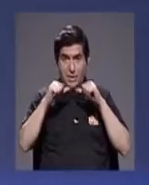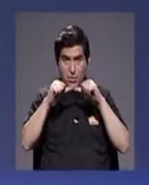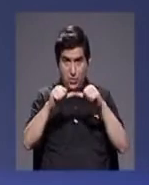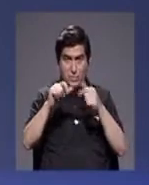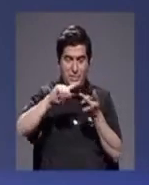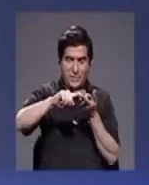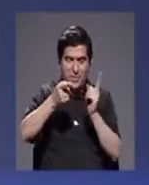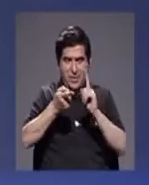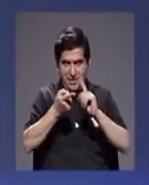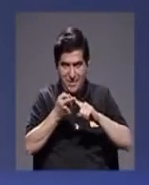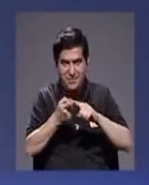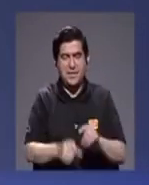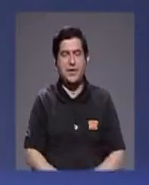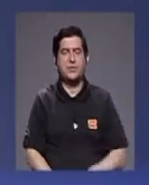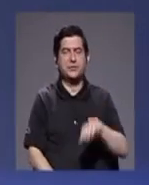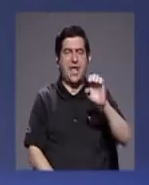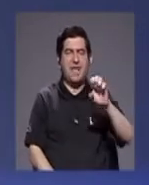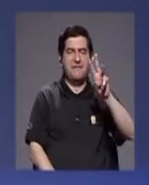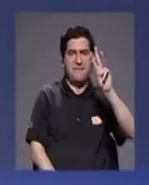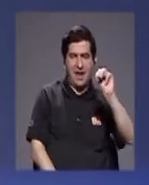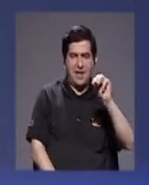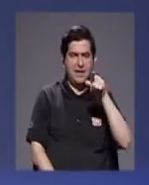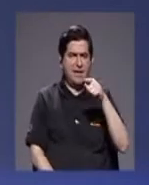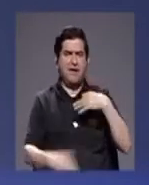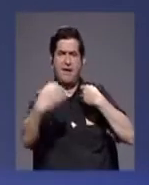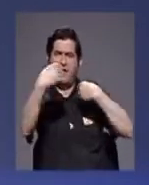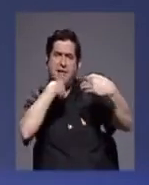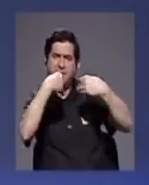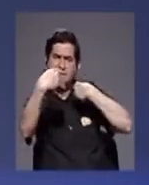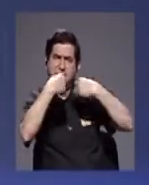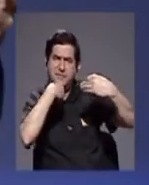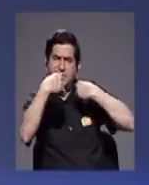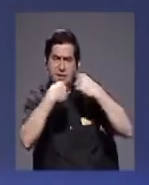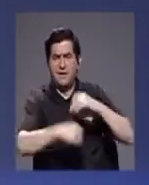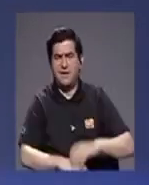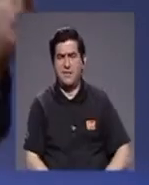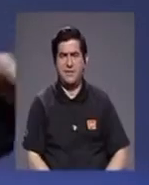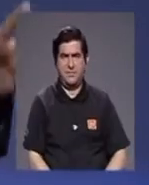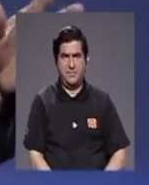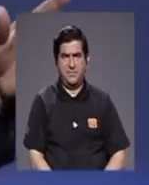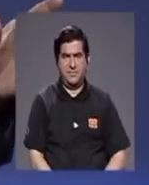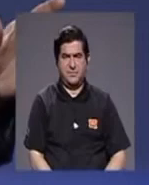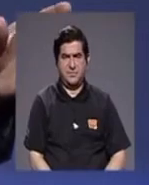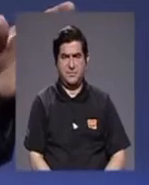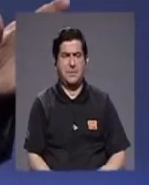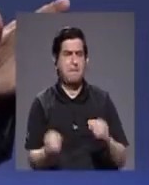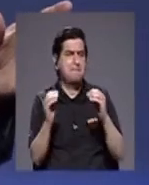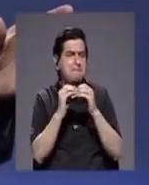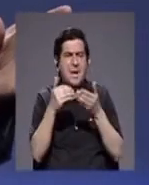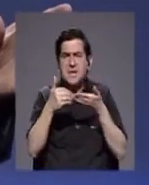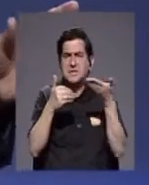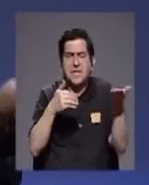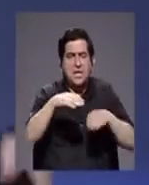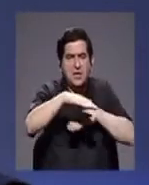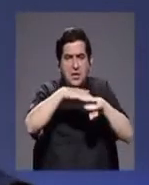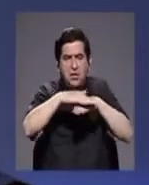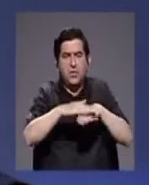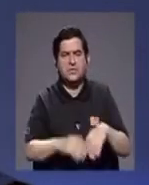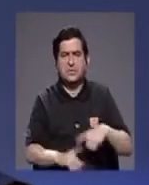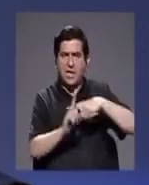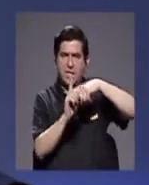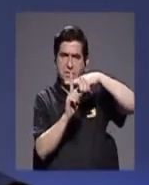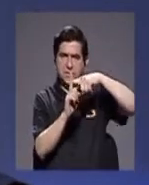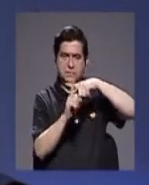Continuamos, amigas y amigos, con don Efraín Monge, quien nos estaba explicando que más allá de las cosas elementales como el termómetro